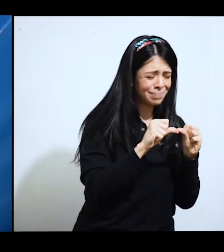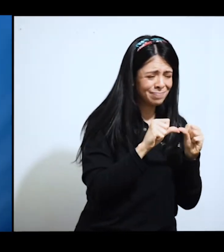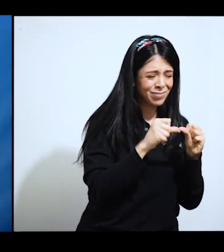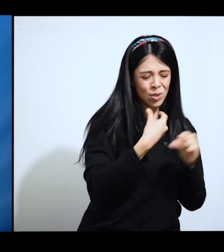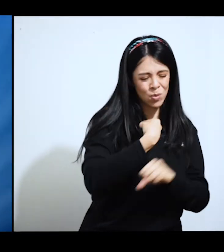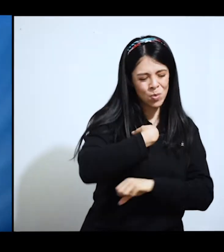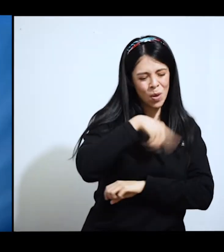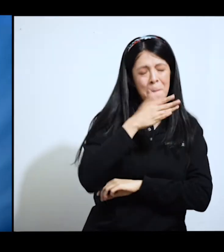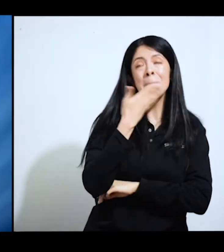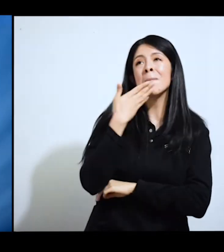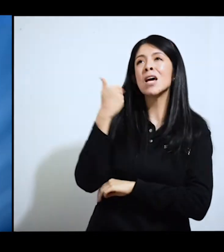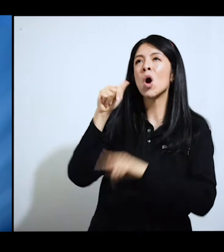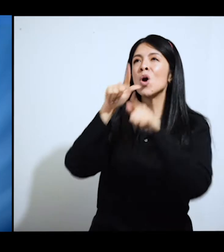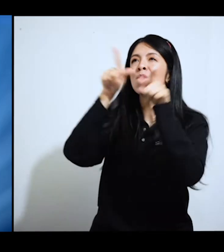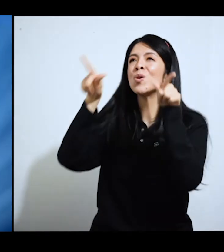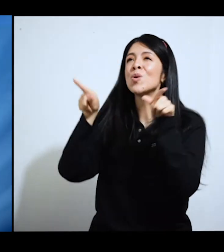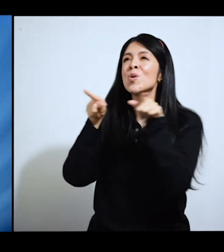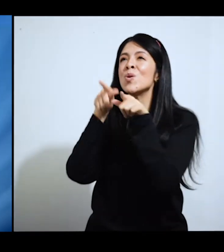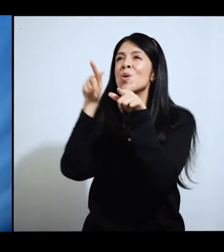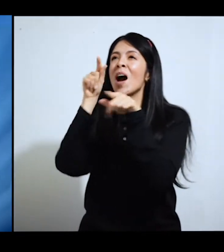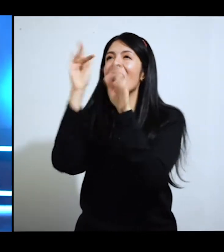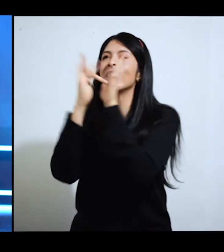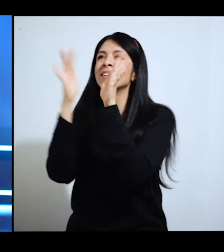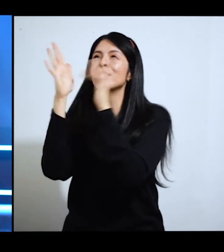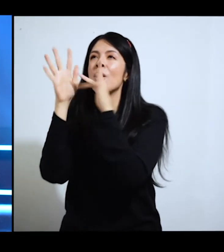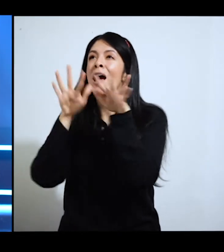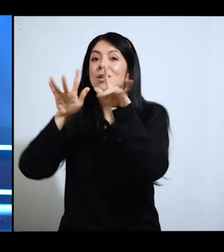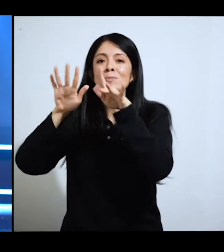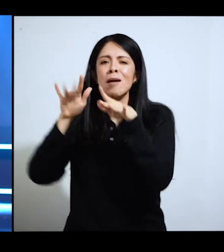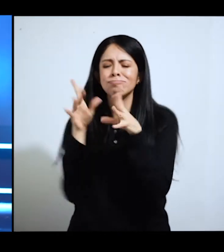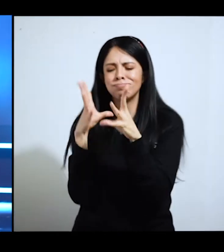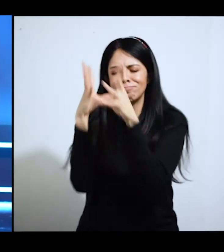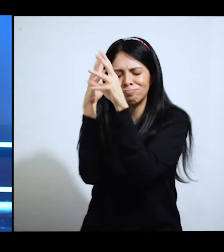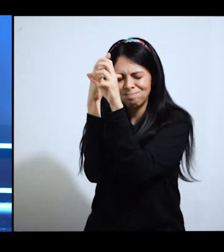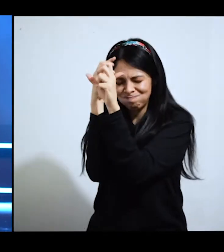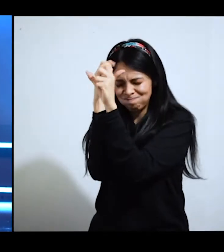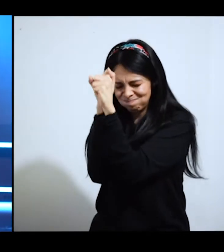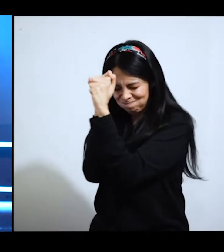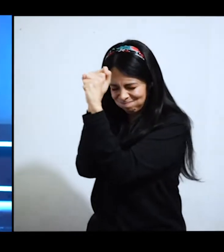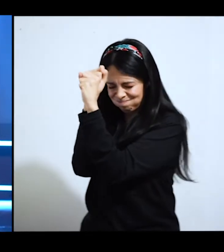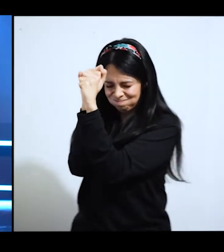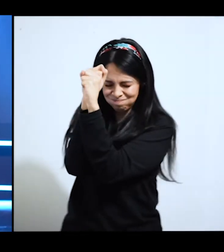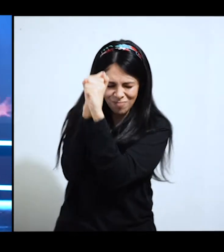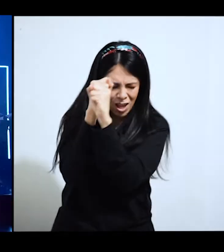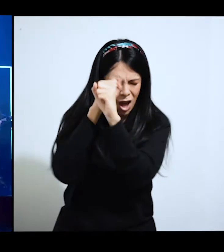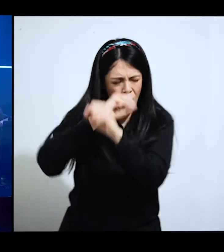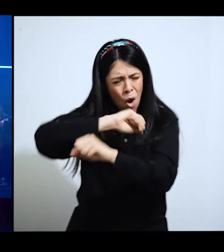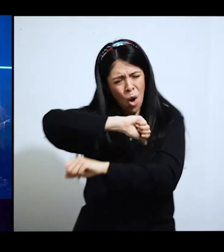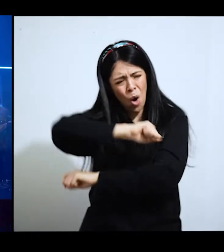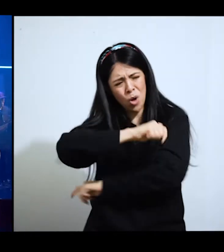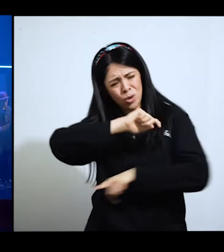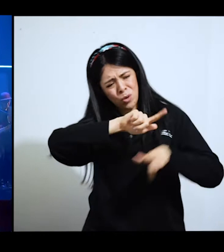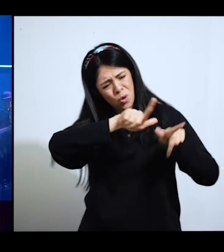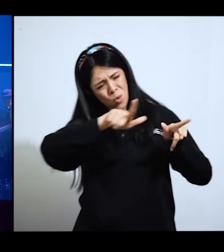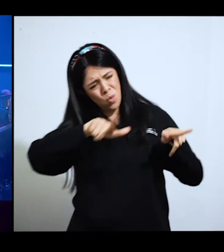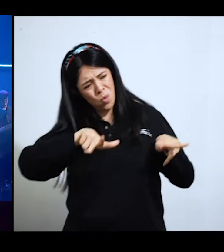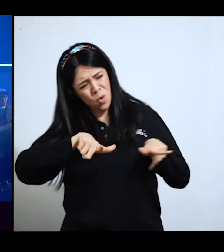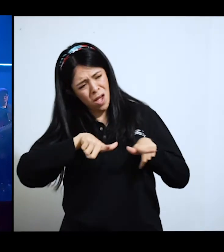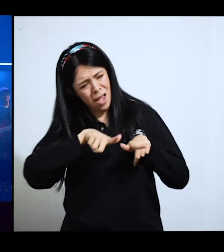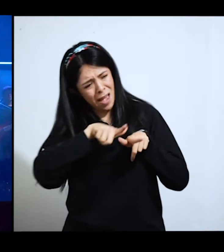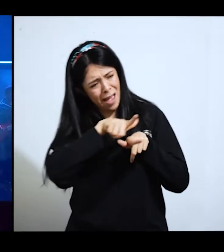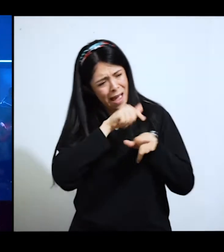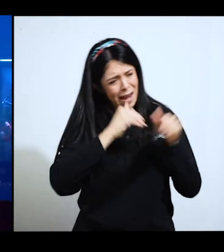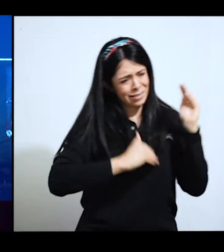más grande que estar a tus pies, que estar a tus